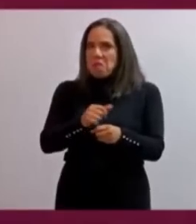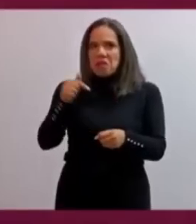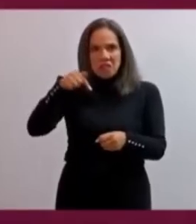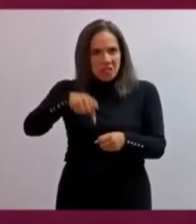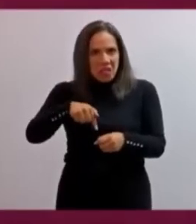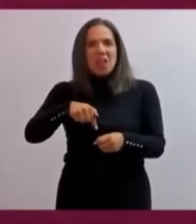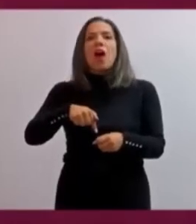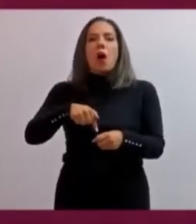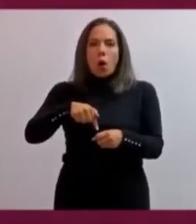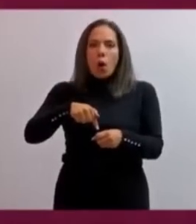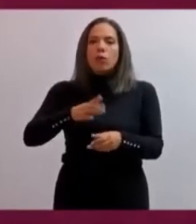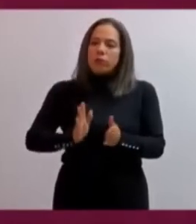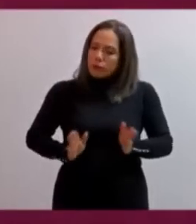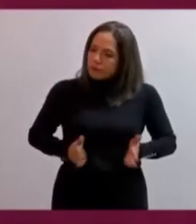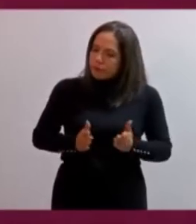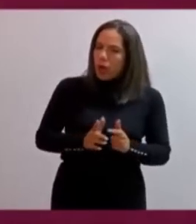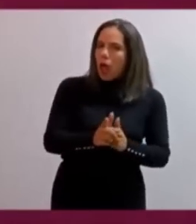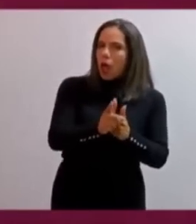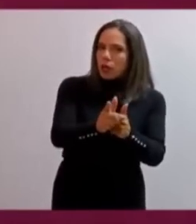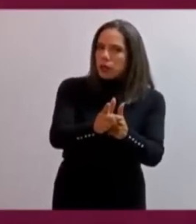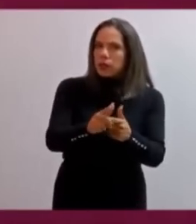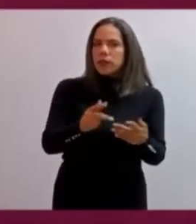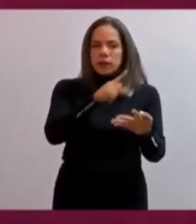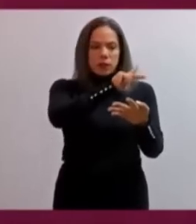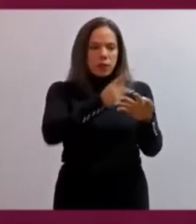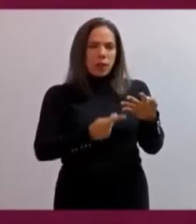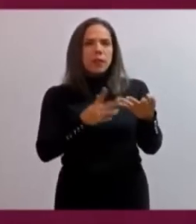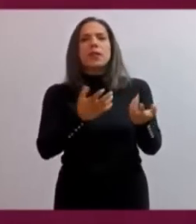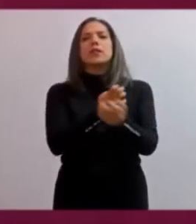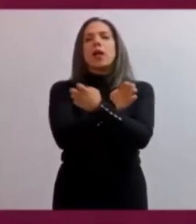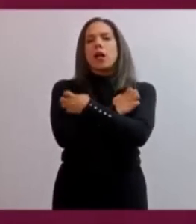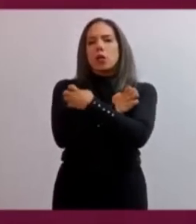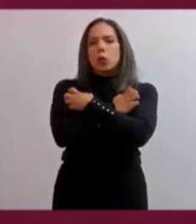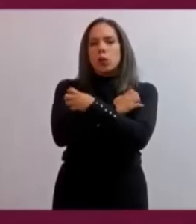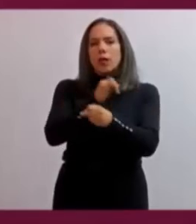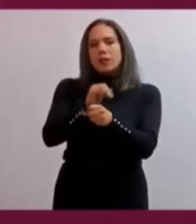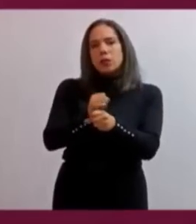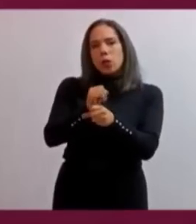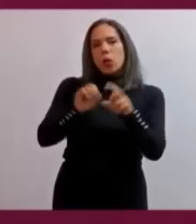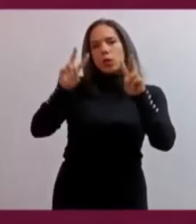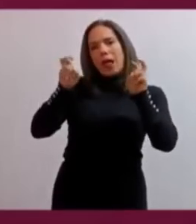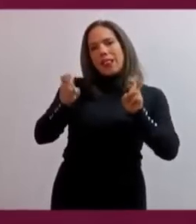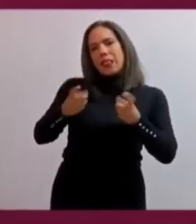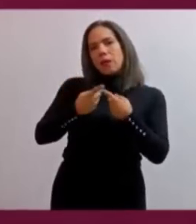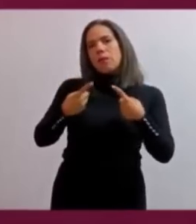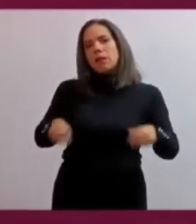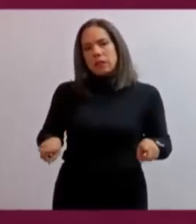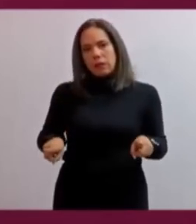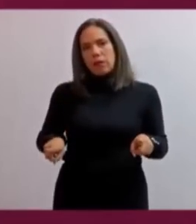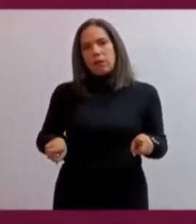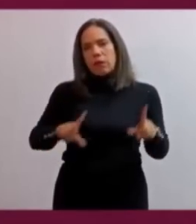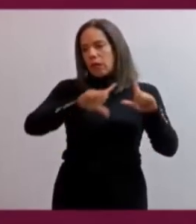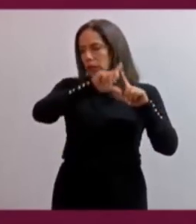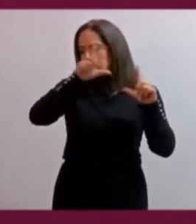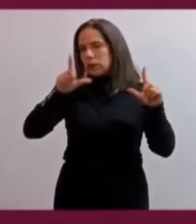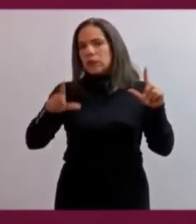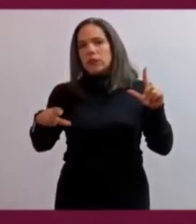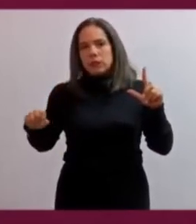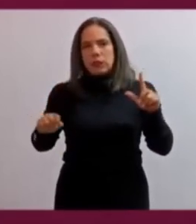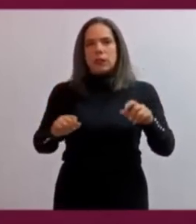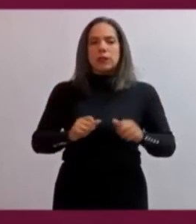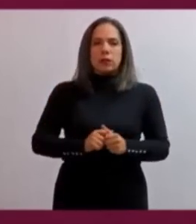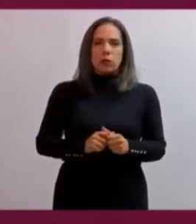emérito del Instituto de Investigaciones sobre la Universidad y la Educación, ISUE, y del Sistema Nacional de Investigadores del